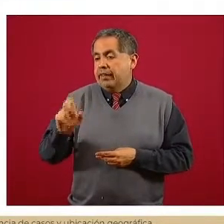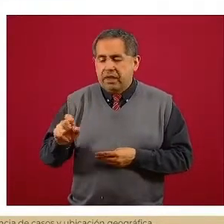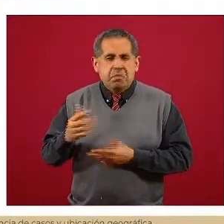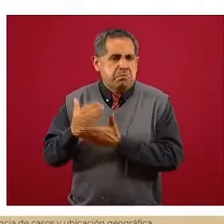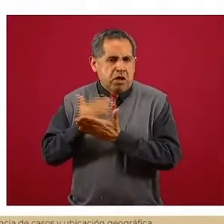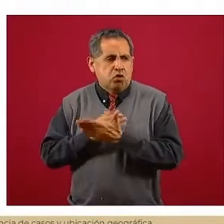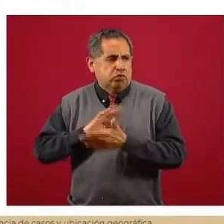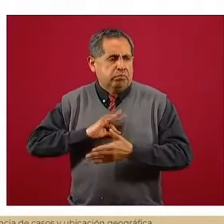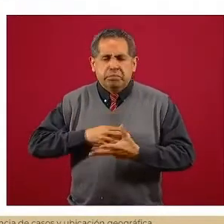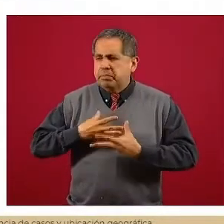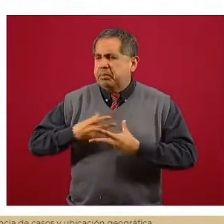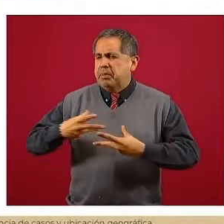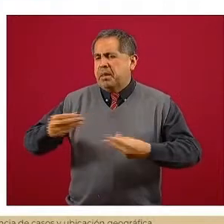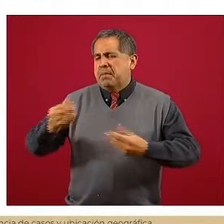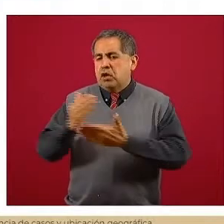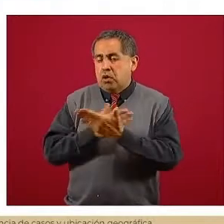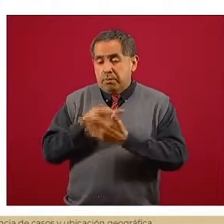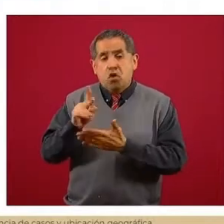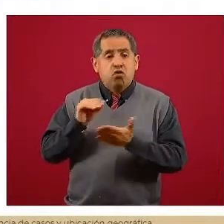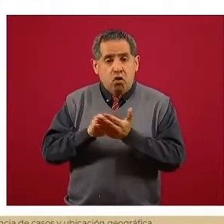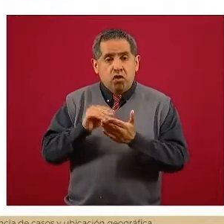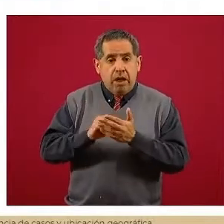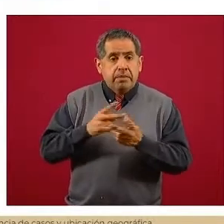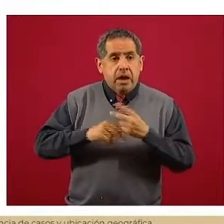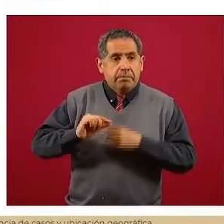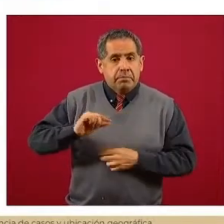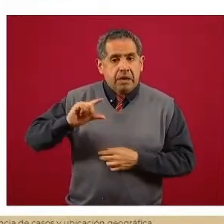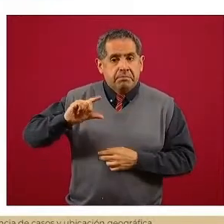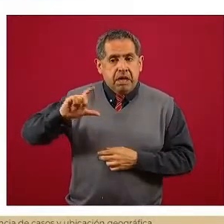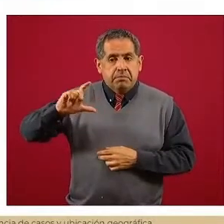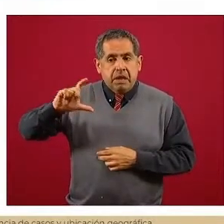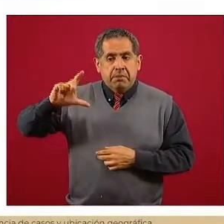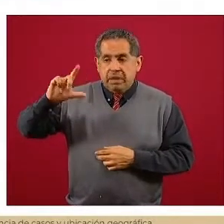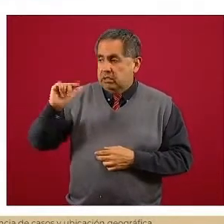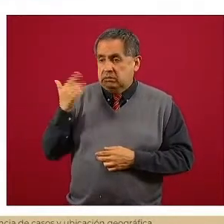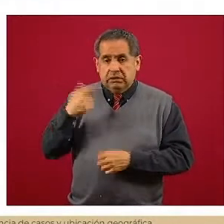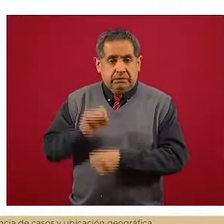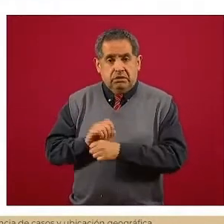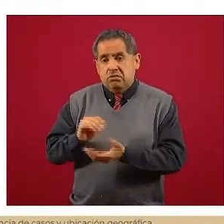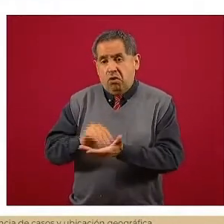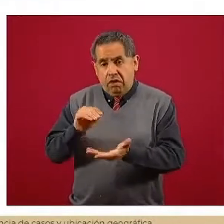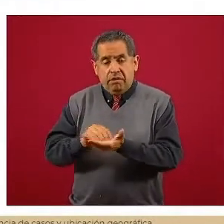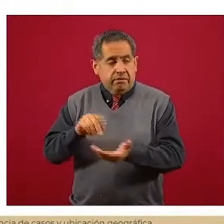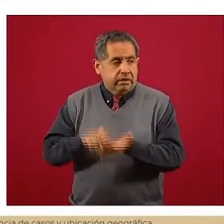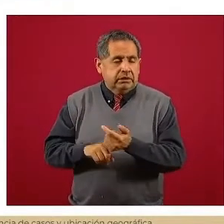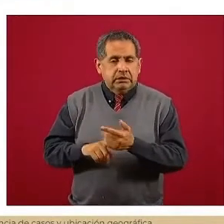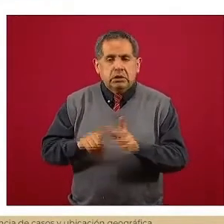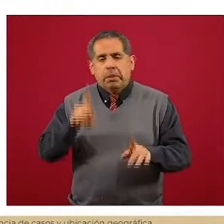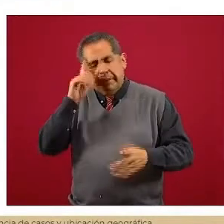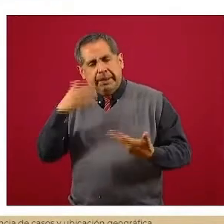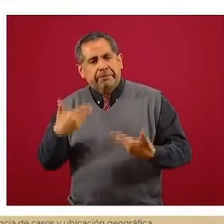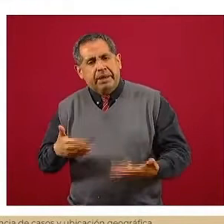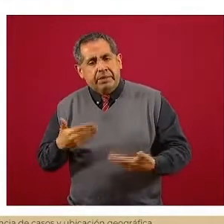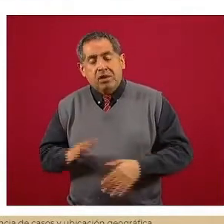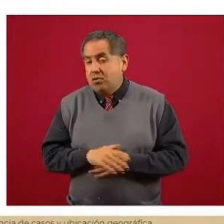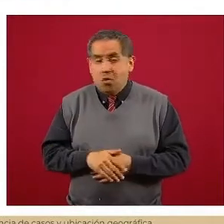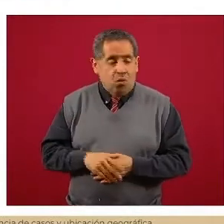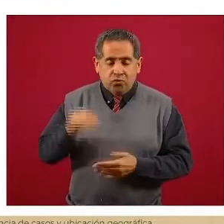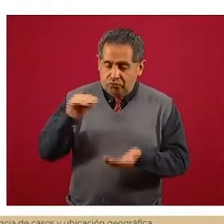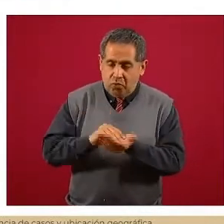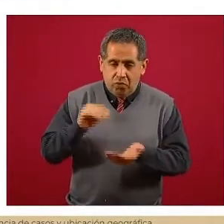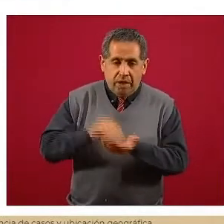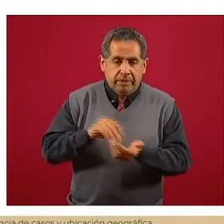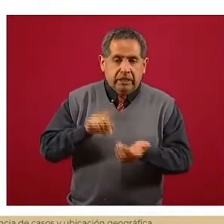transmisión, sin embargo, todavía tienen una tendencia ascendente en las últimas semanas, entonces que esto tampoco no vaya en su momento